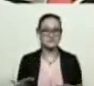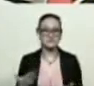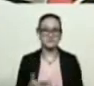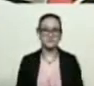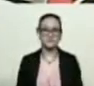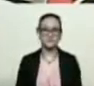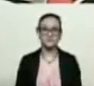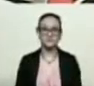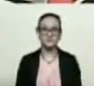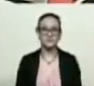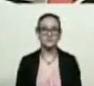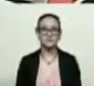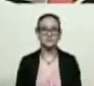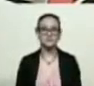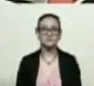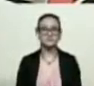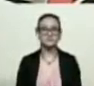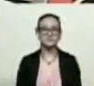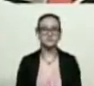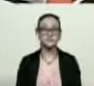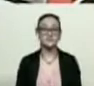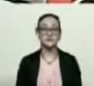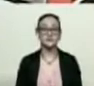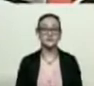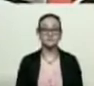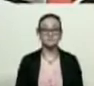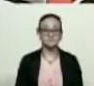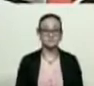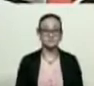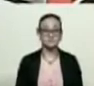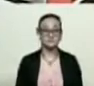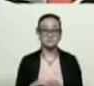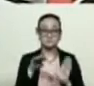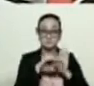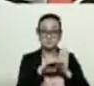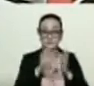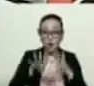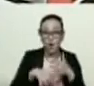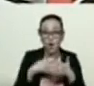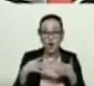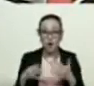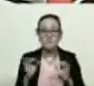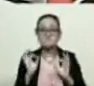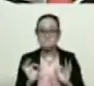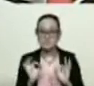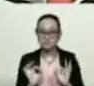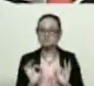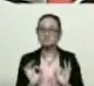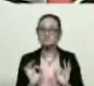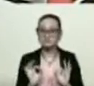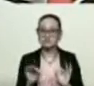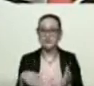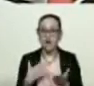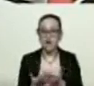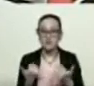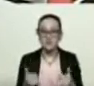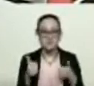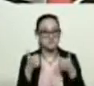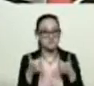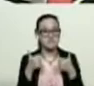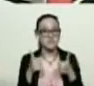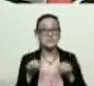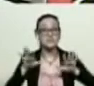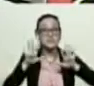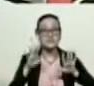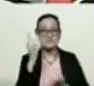de acuerdo con lo esperado el cronograma electoral está marchando y tal como estaba previsto el 10